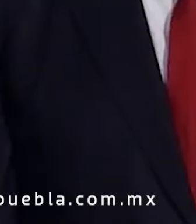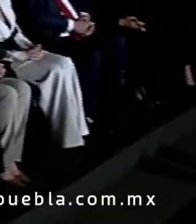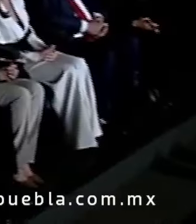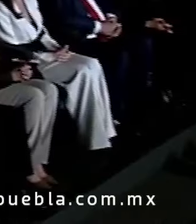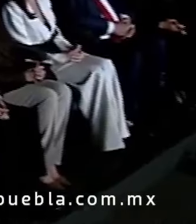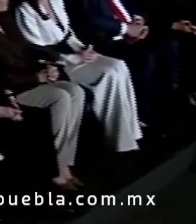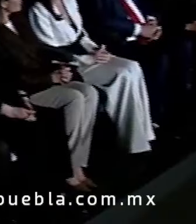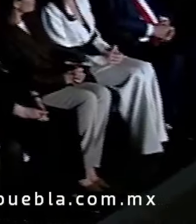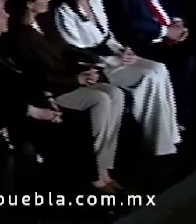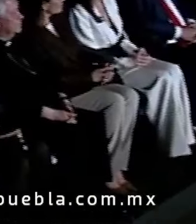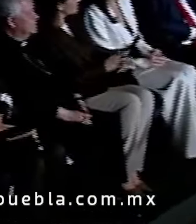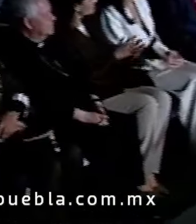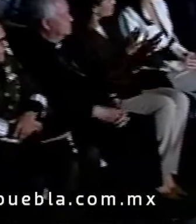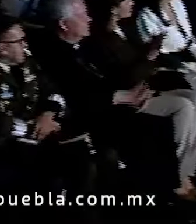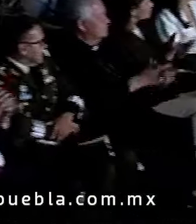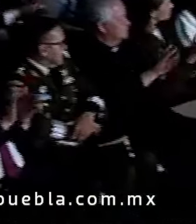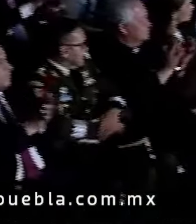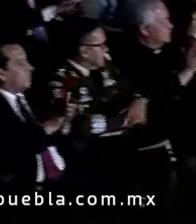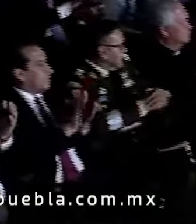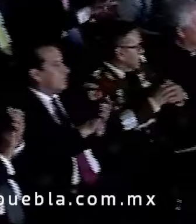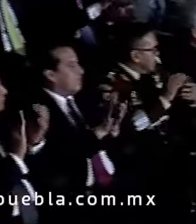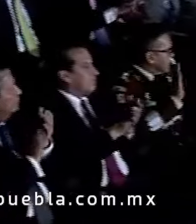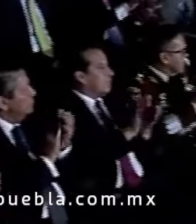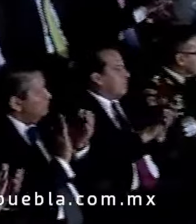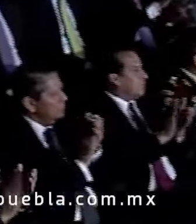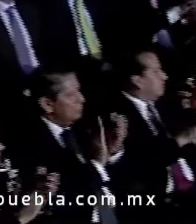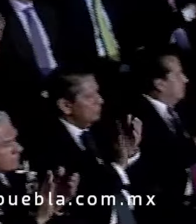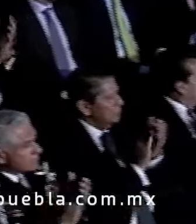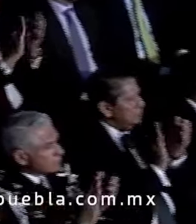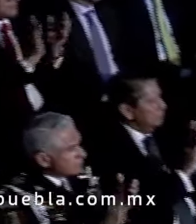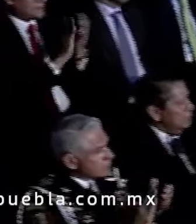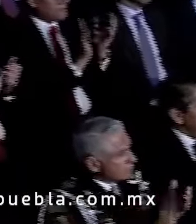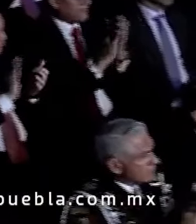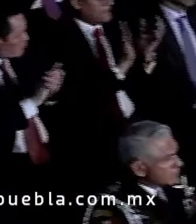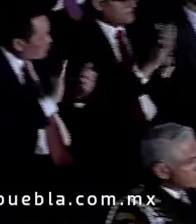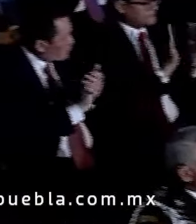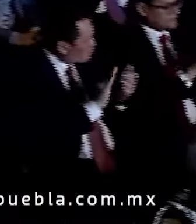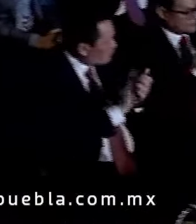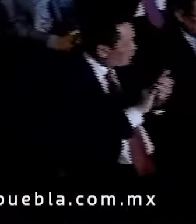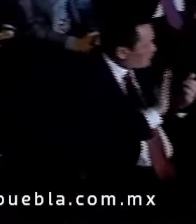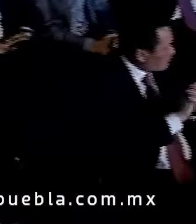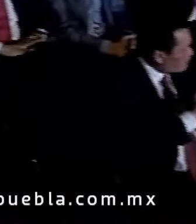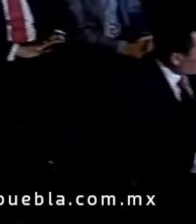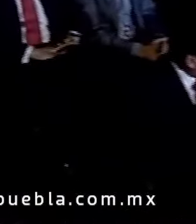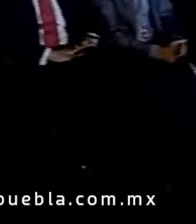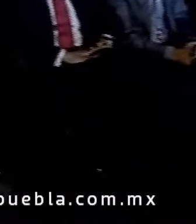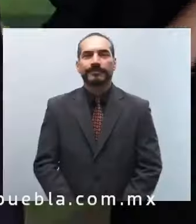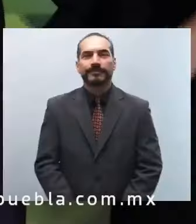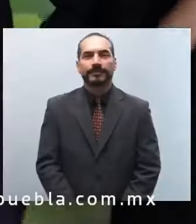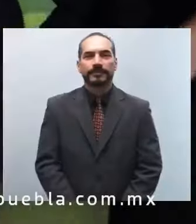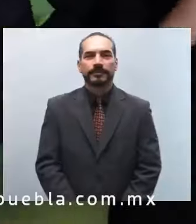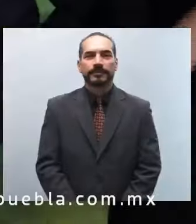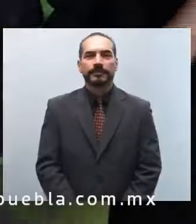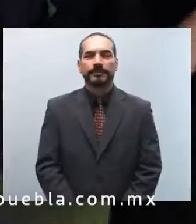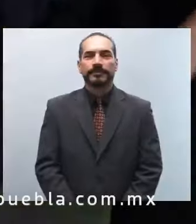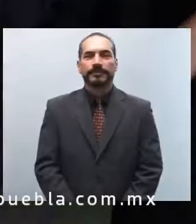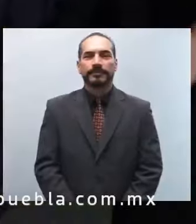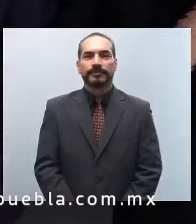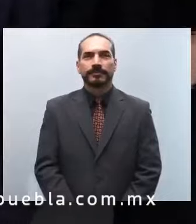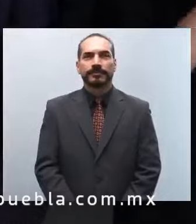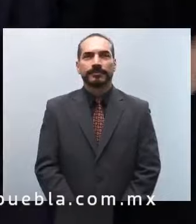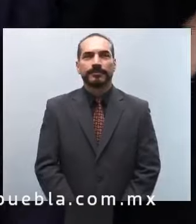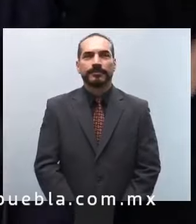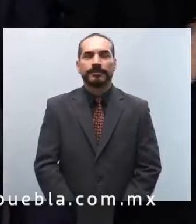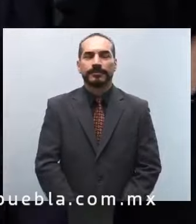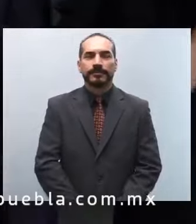demande. En una ceremonia solemne, José Chedraui asumió la presidencia municipal acompañado de figuras políticas como el gobernador de Puebla,